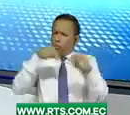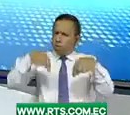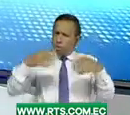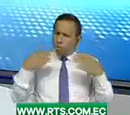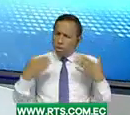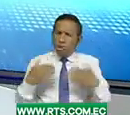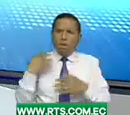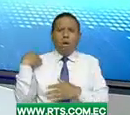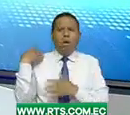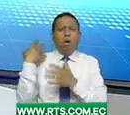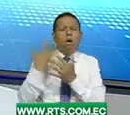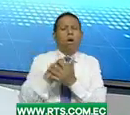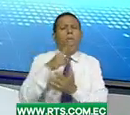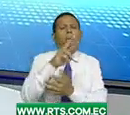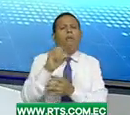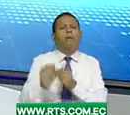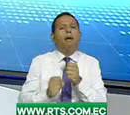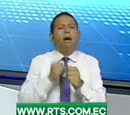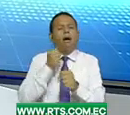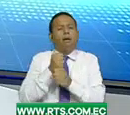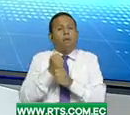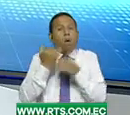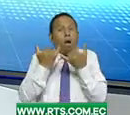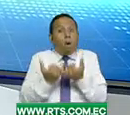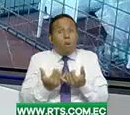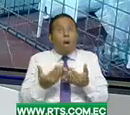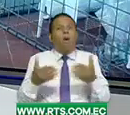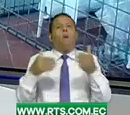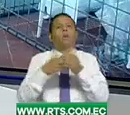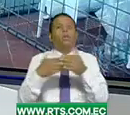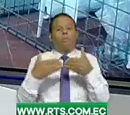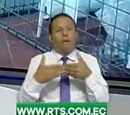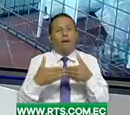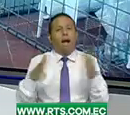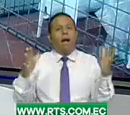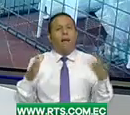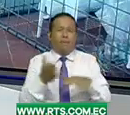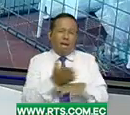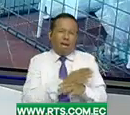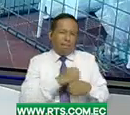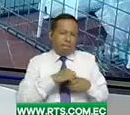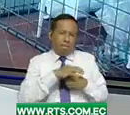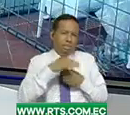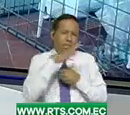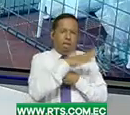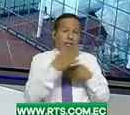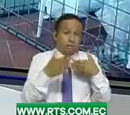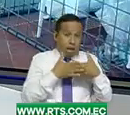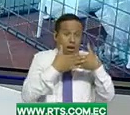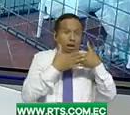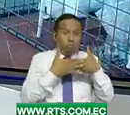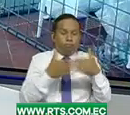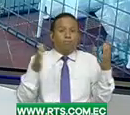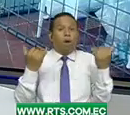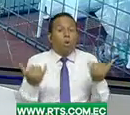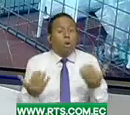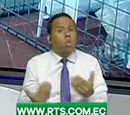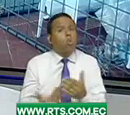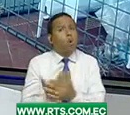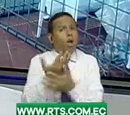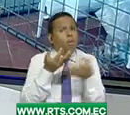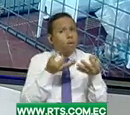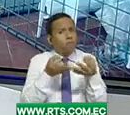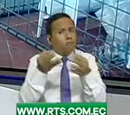20 años, volvió luego de la pandemia, mostrando la historia y abriendo nuevas tendencias. La inauguración